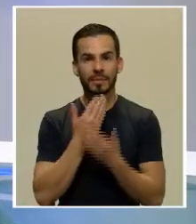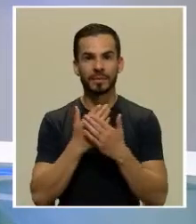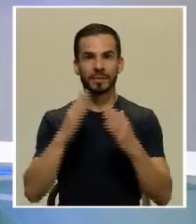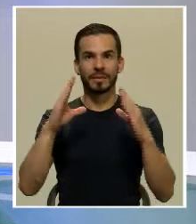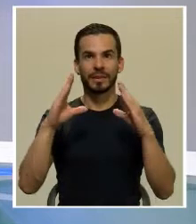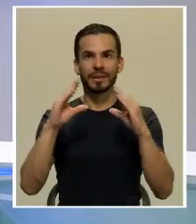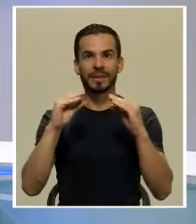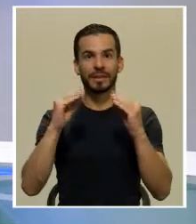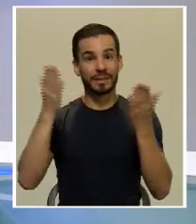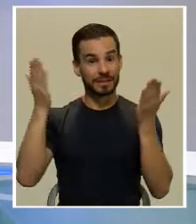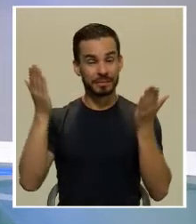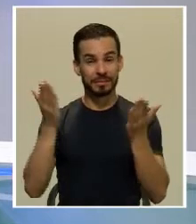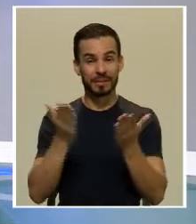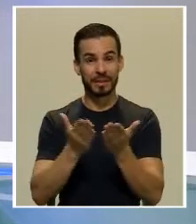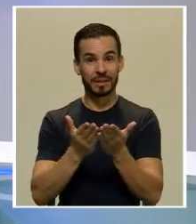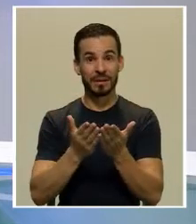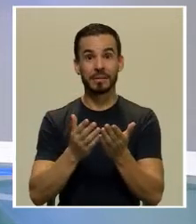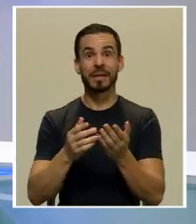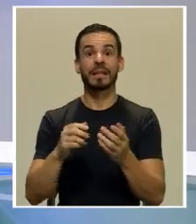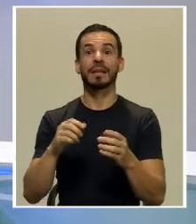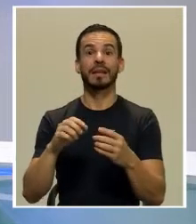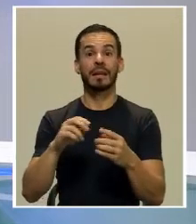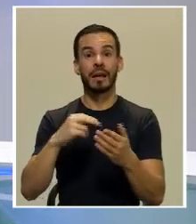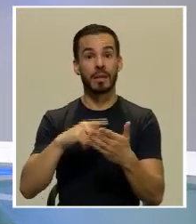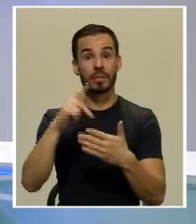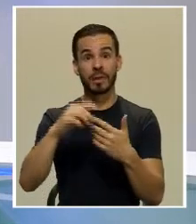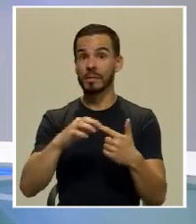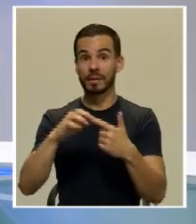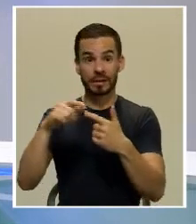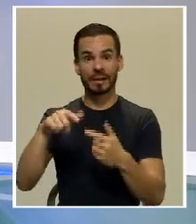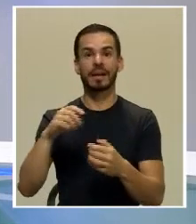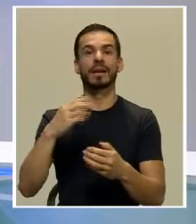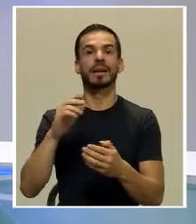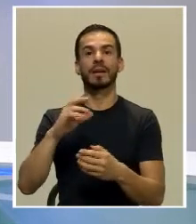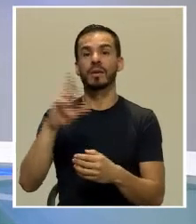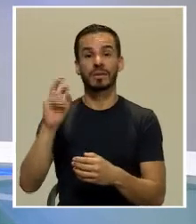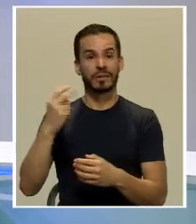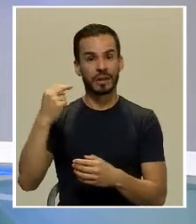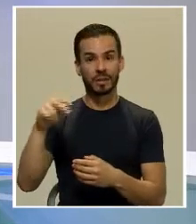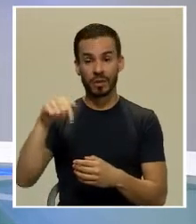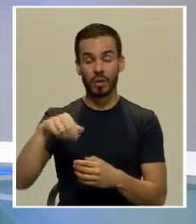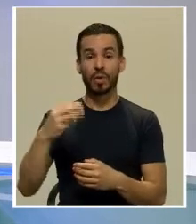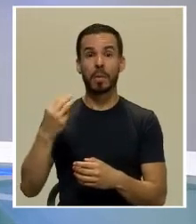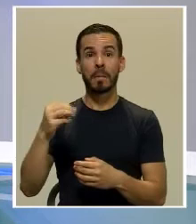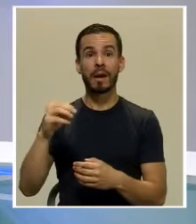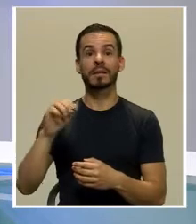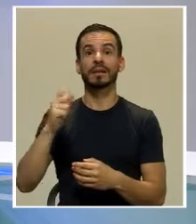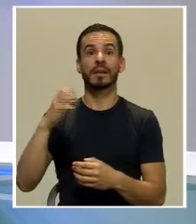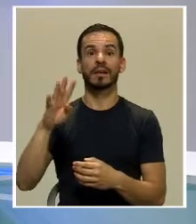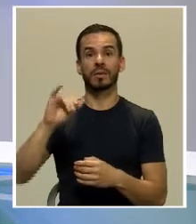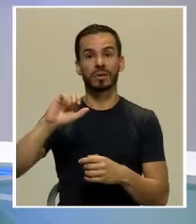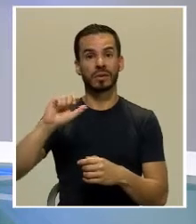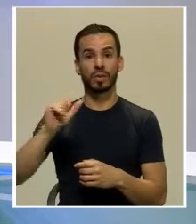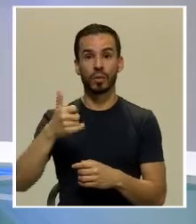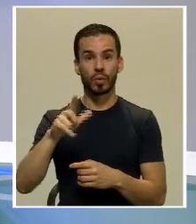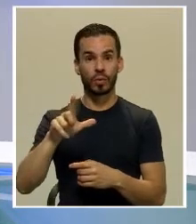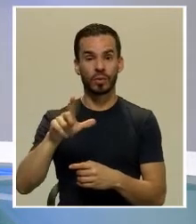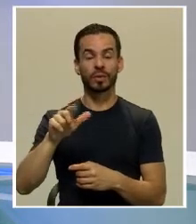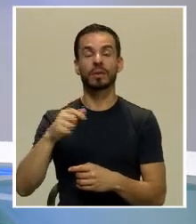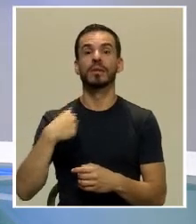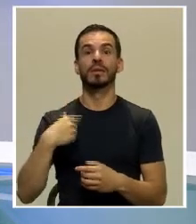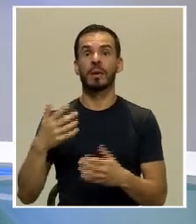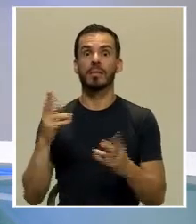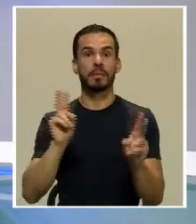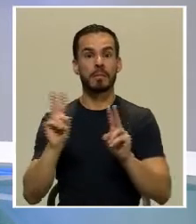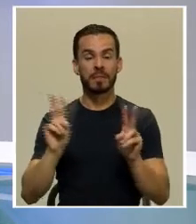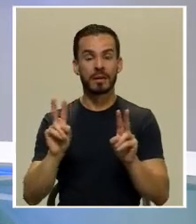Buenas noches. Bienvenidos a la edición estelar de Costa Rica Noticias de este martes 14 de julio. Estamos en